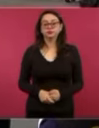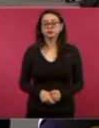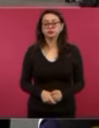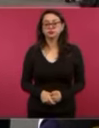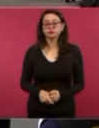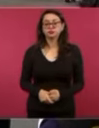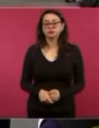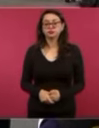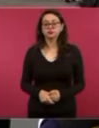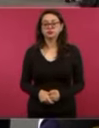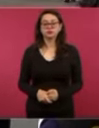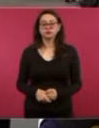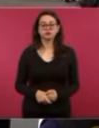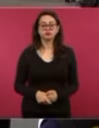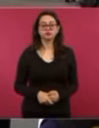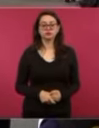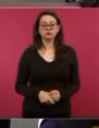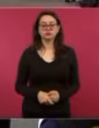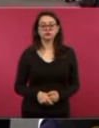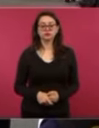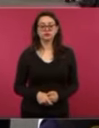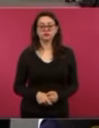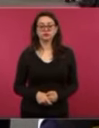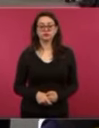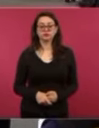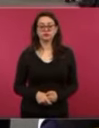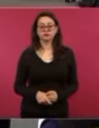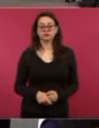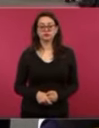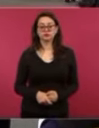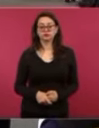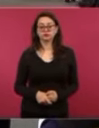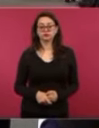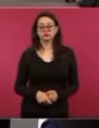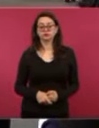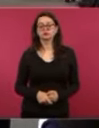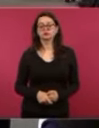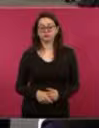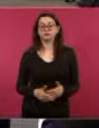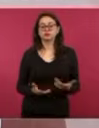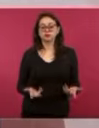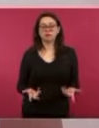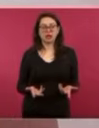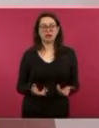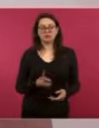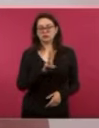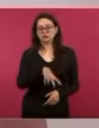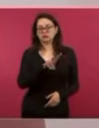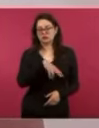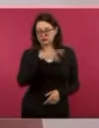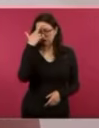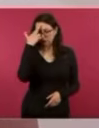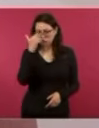Sí, pero es en efecto cultura.